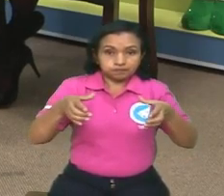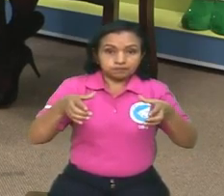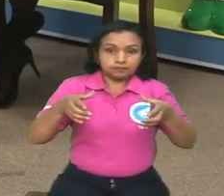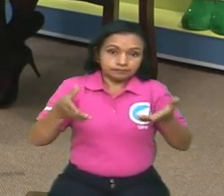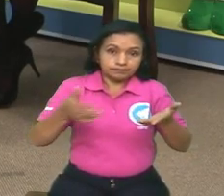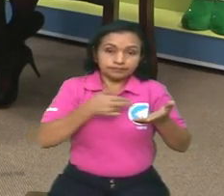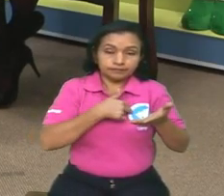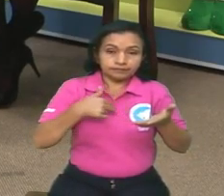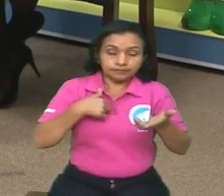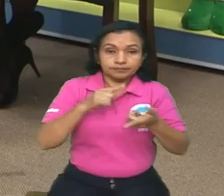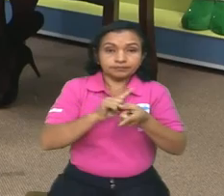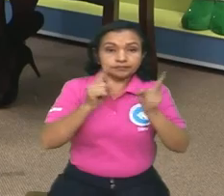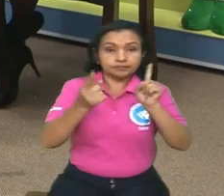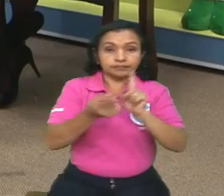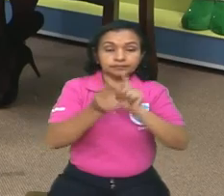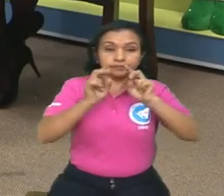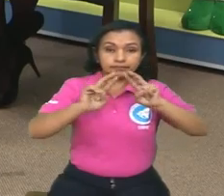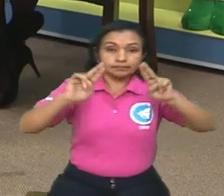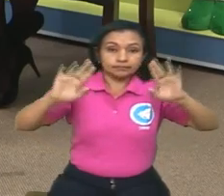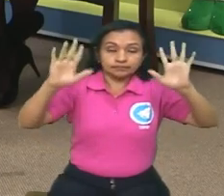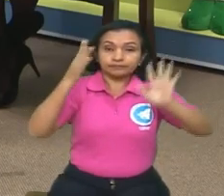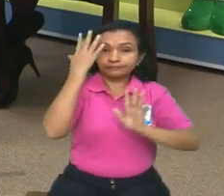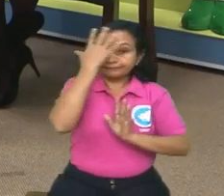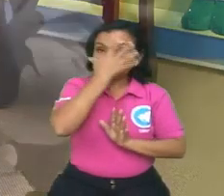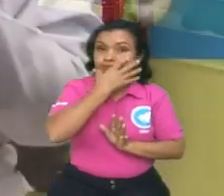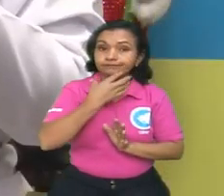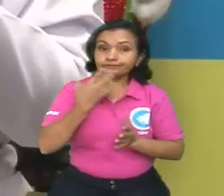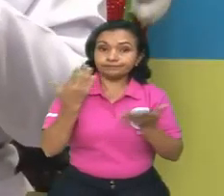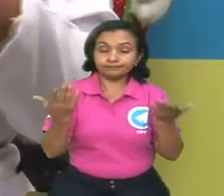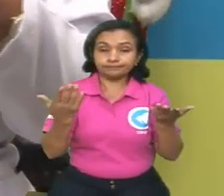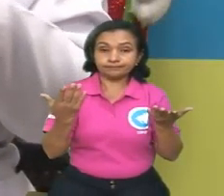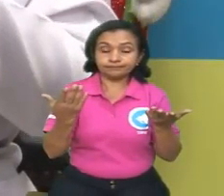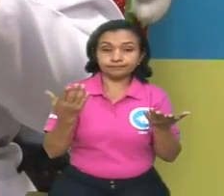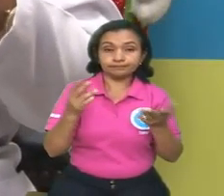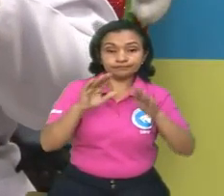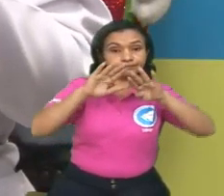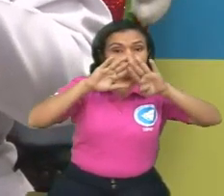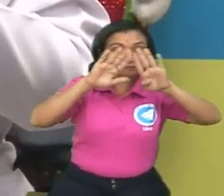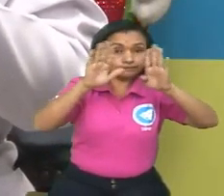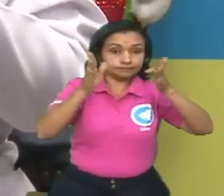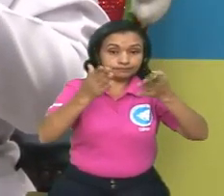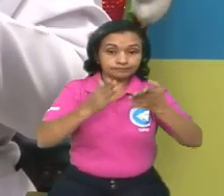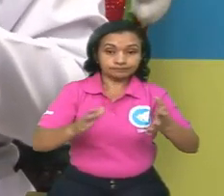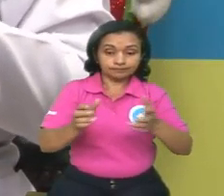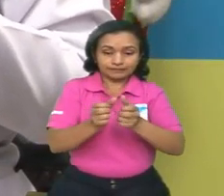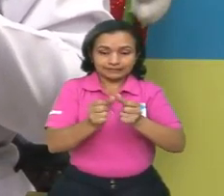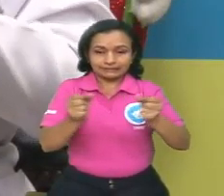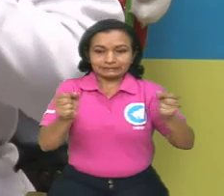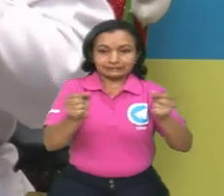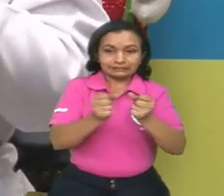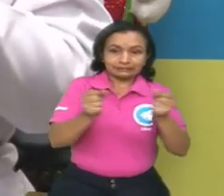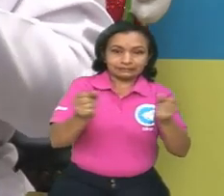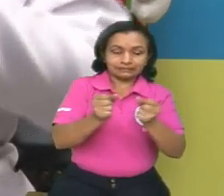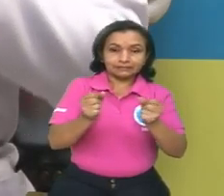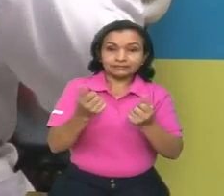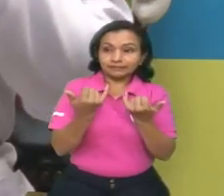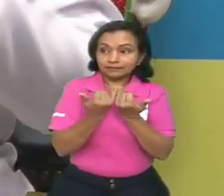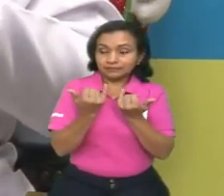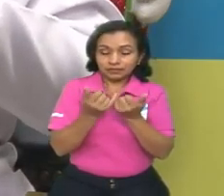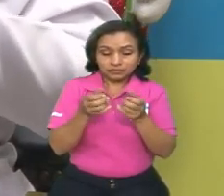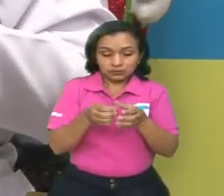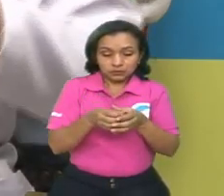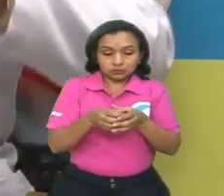es una modificación de la naturaleza tan bonita en la cual nosotras somos las mujeres elásticas. Tenemos el cérvix pequeño,